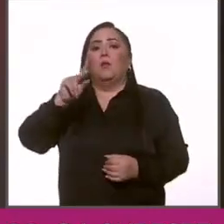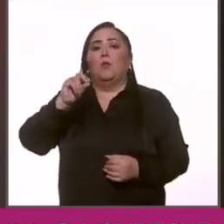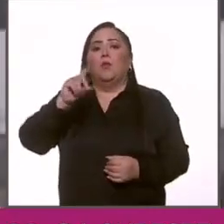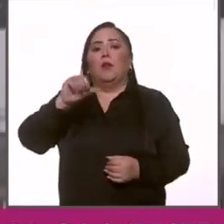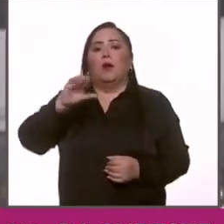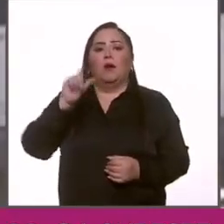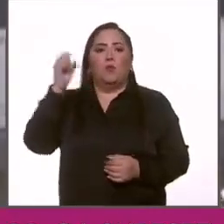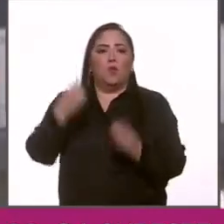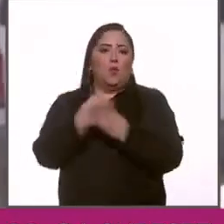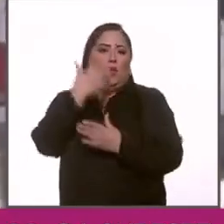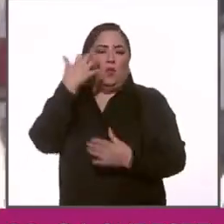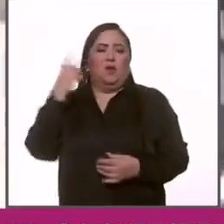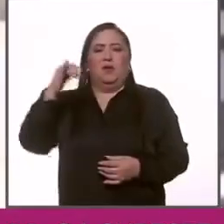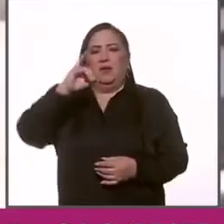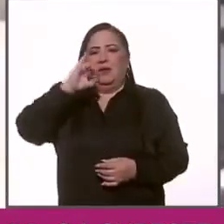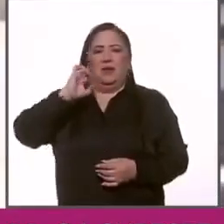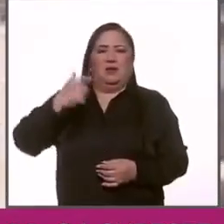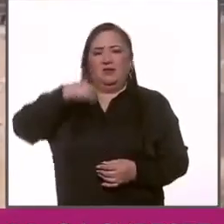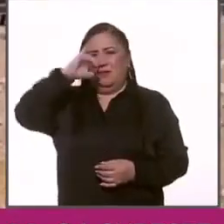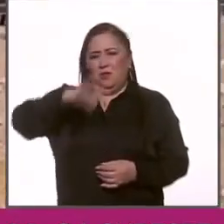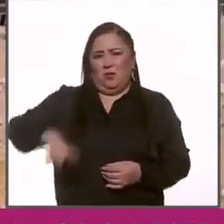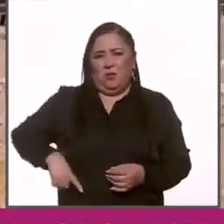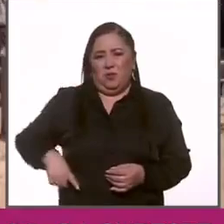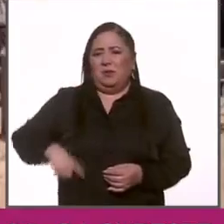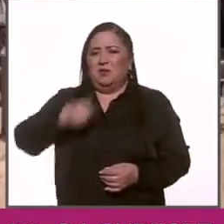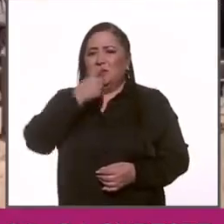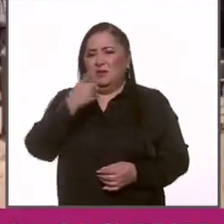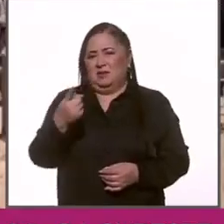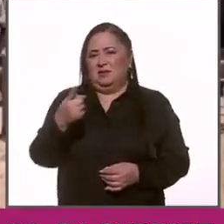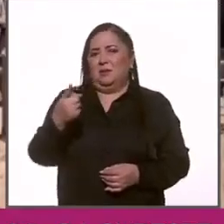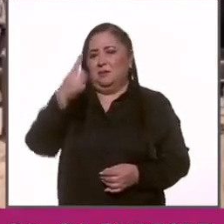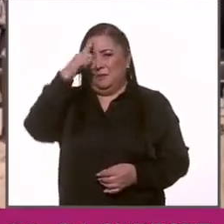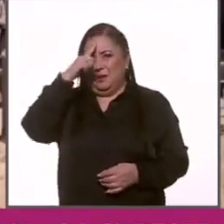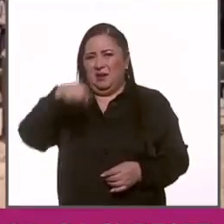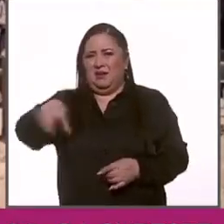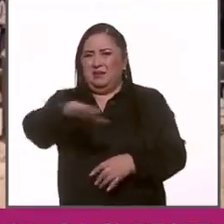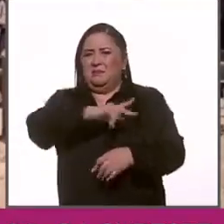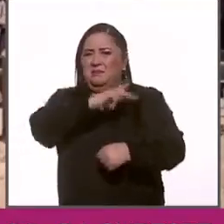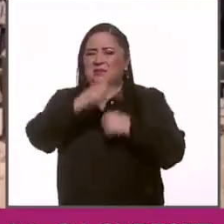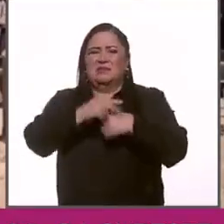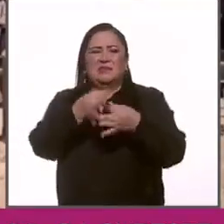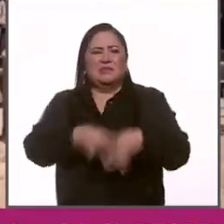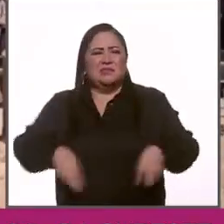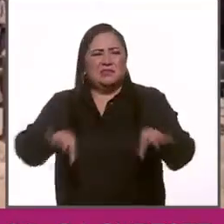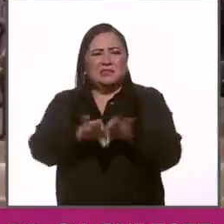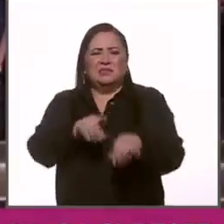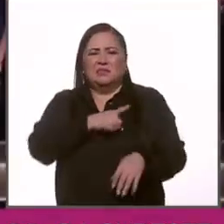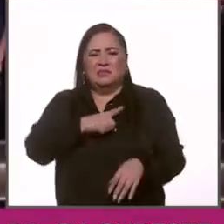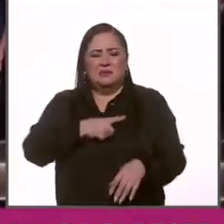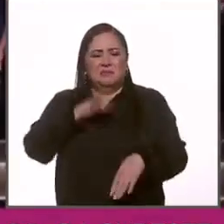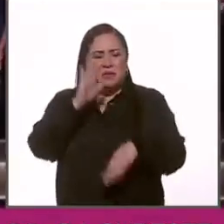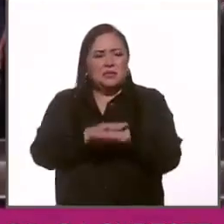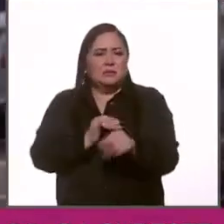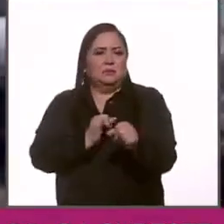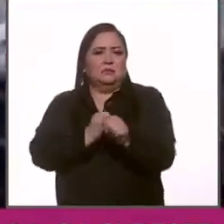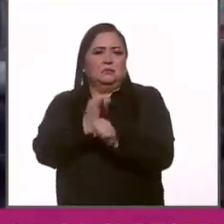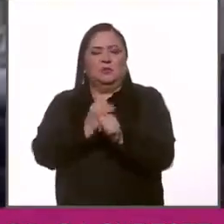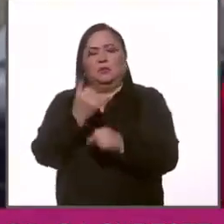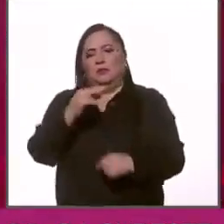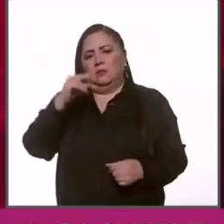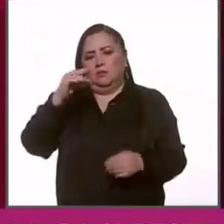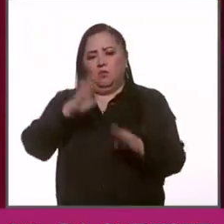Nuevo León La exjefa de gobierno refirió que para combatir la impunidad en el país es fundamental tener inteligencia e